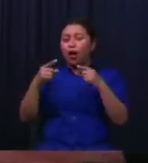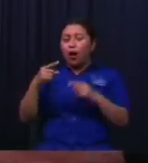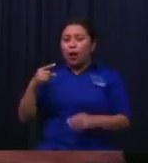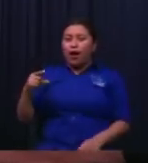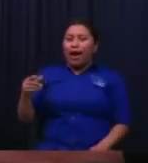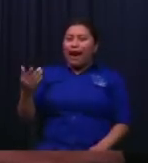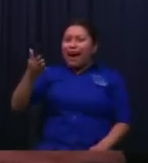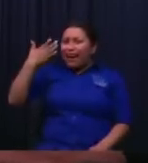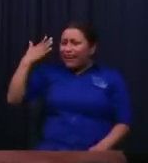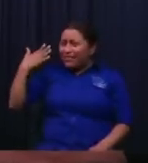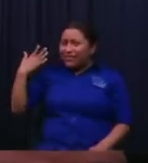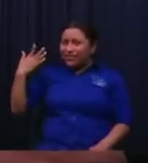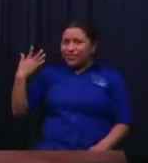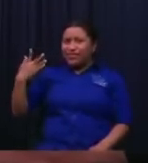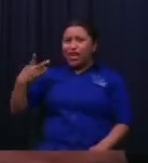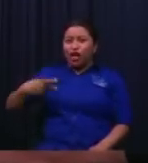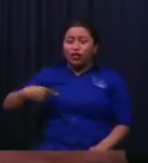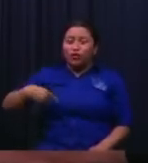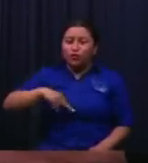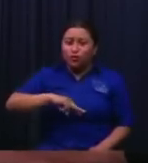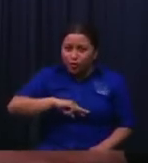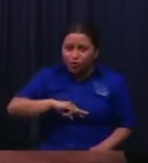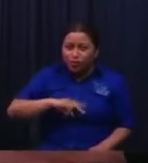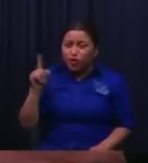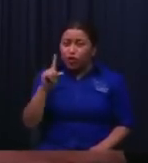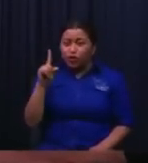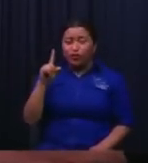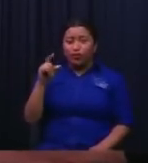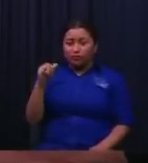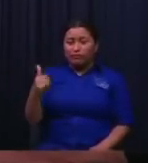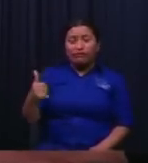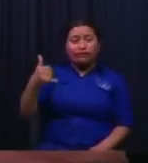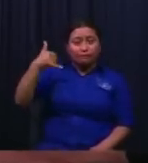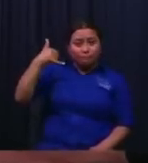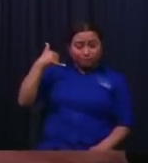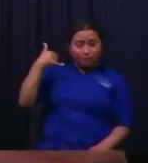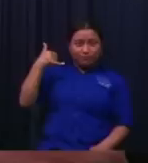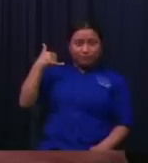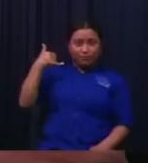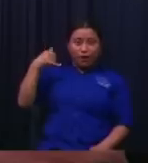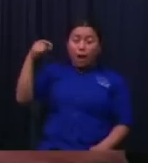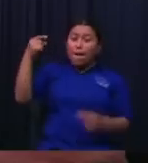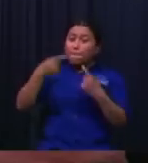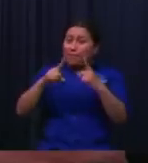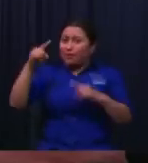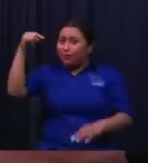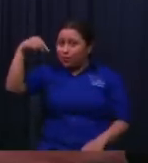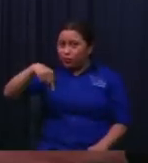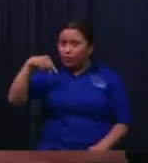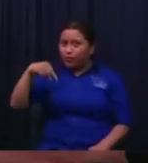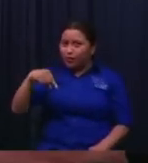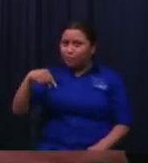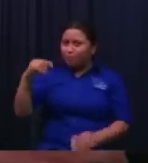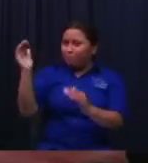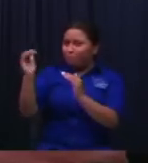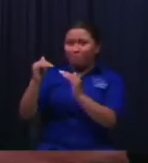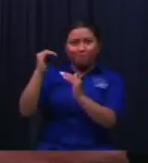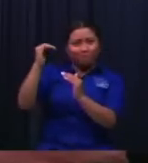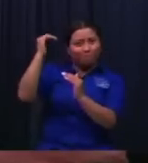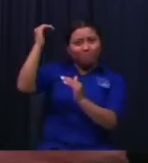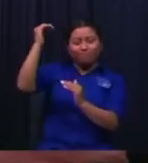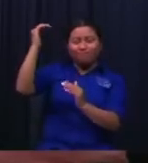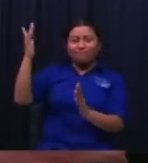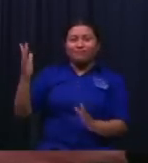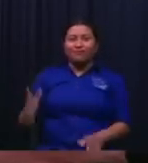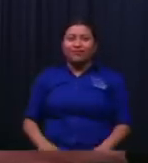del huacal, pero no teníamos un teléfono en la mano en ese momento. Pero todas las épocas han sido delicadas,